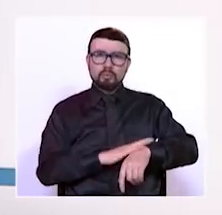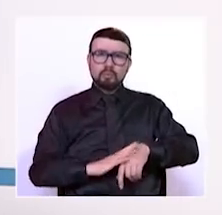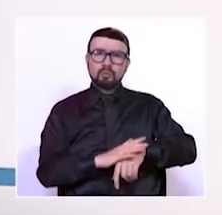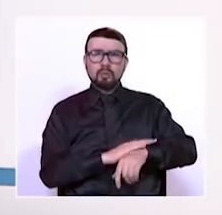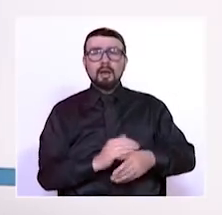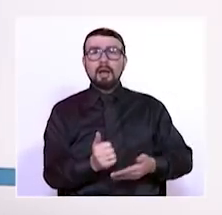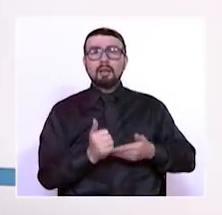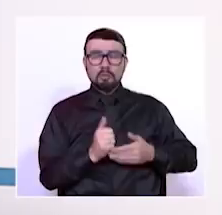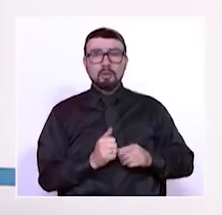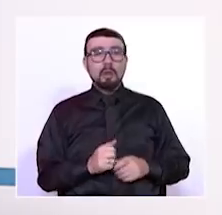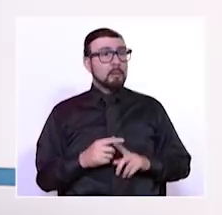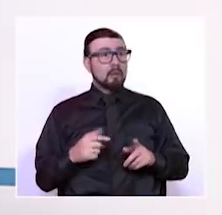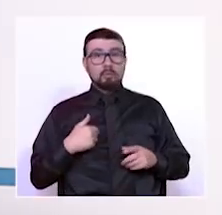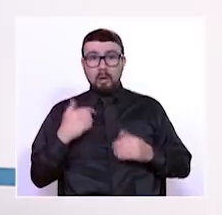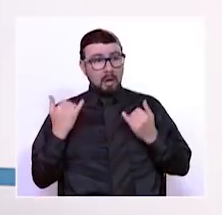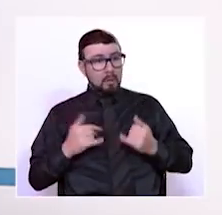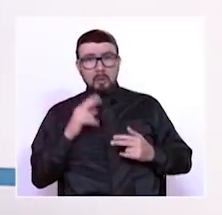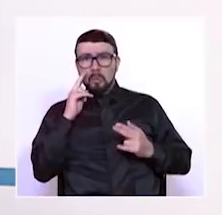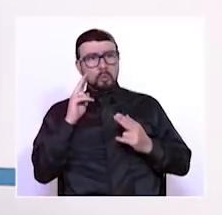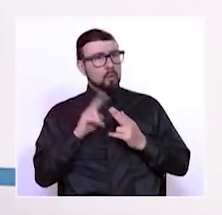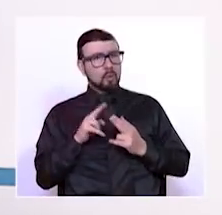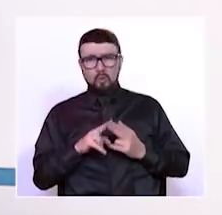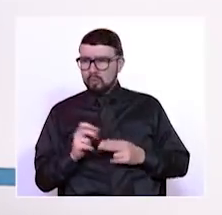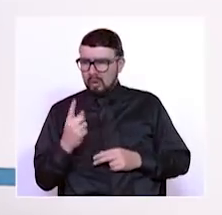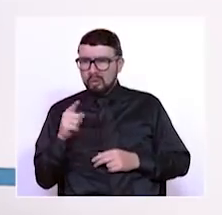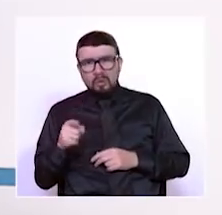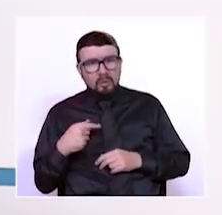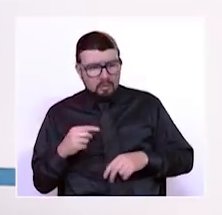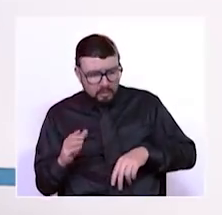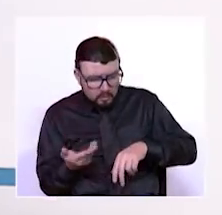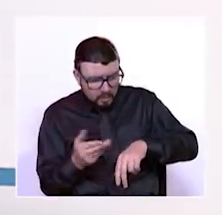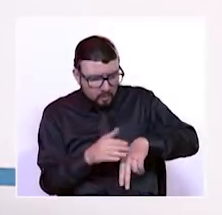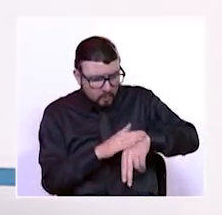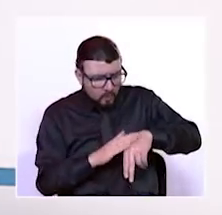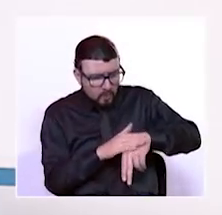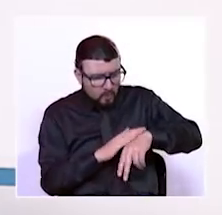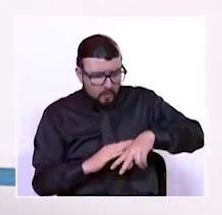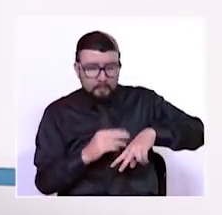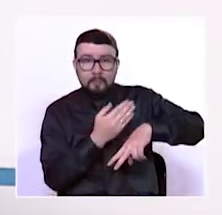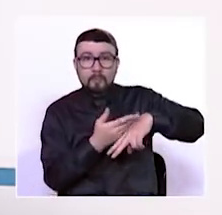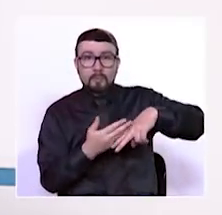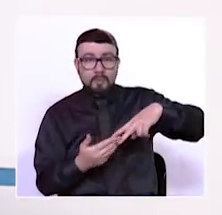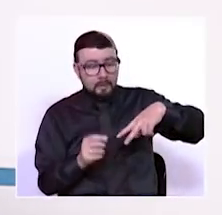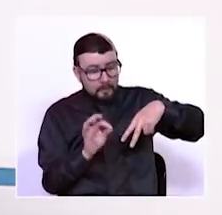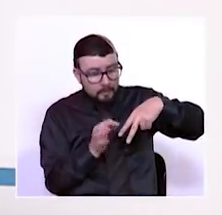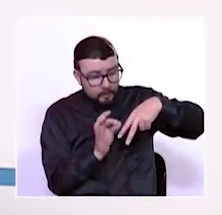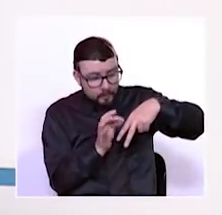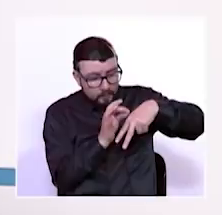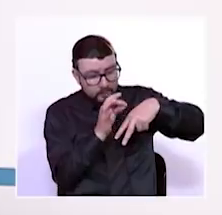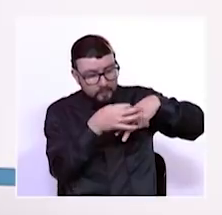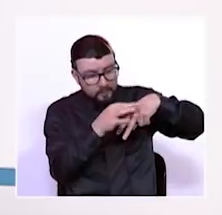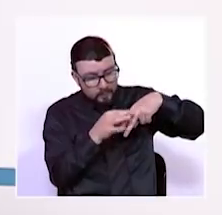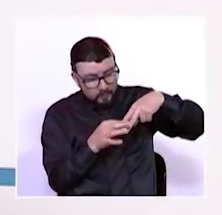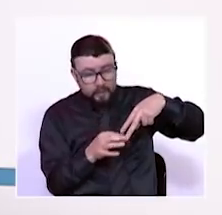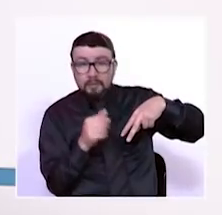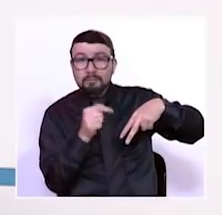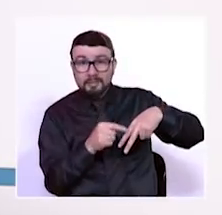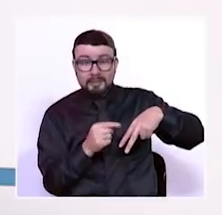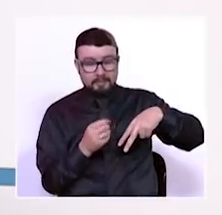yo hasta ahora no conozco ningún producto que uno se aplique y que quite las venitas o las arañitas, doctor Juan